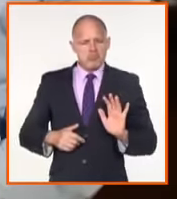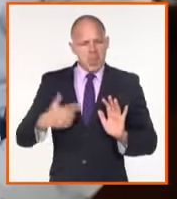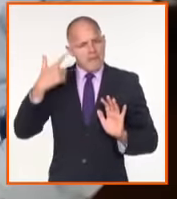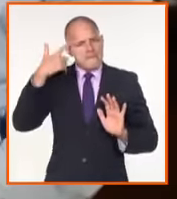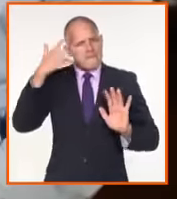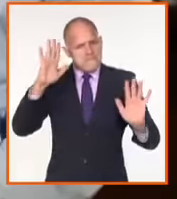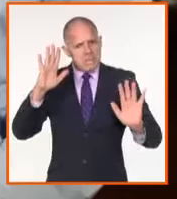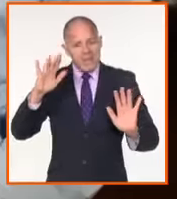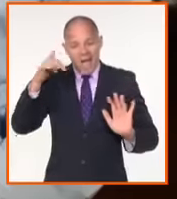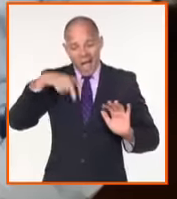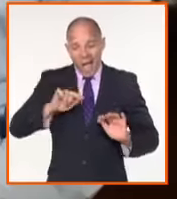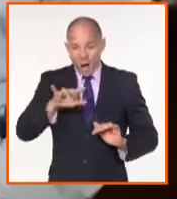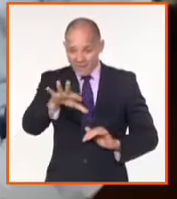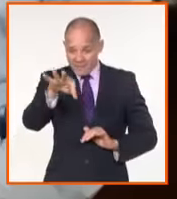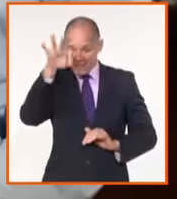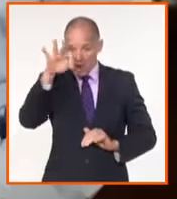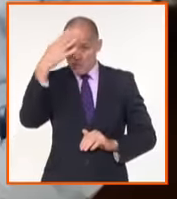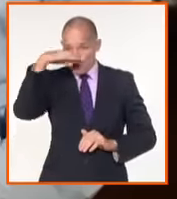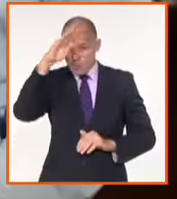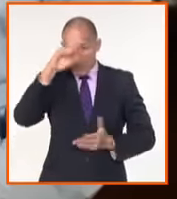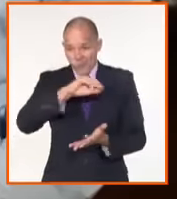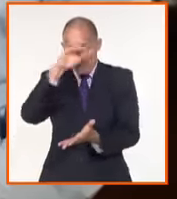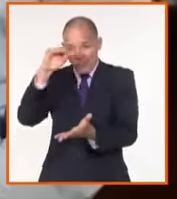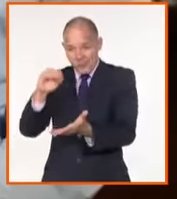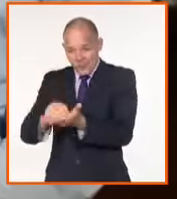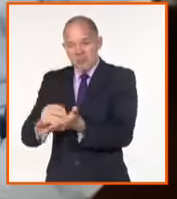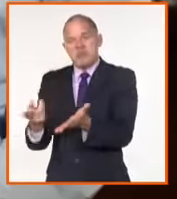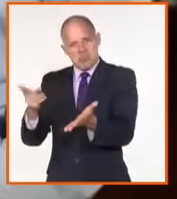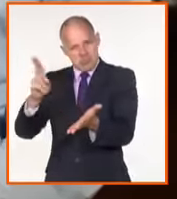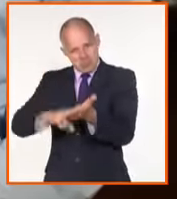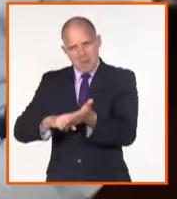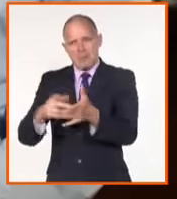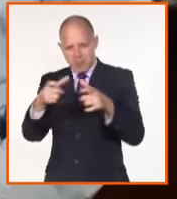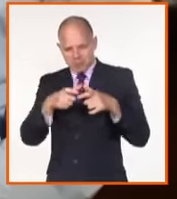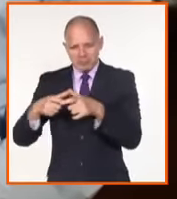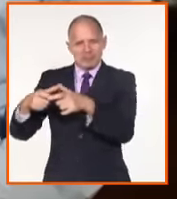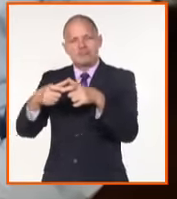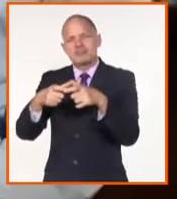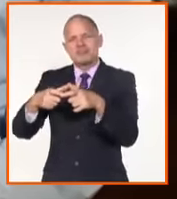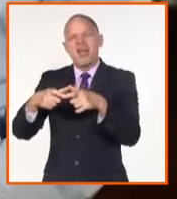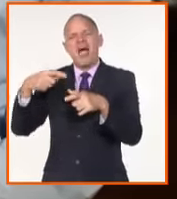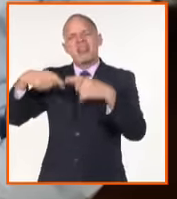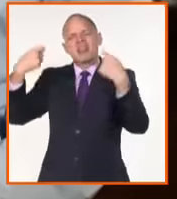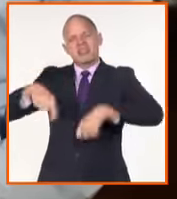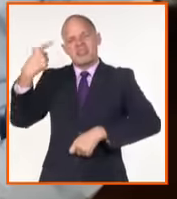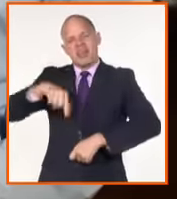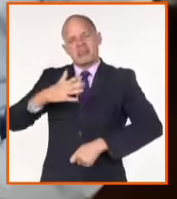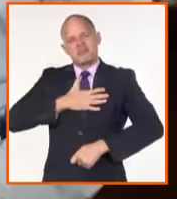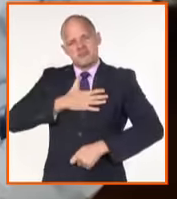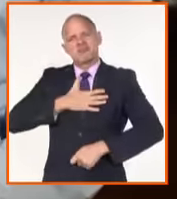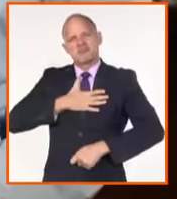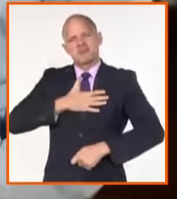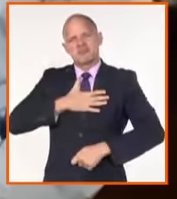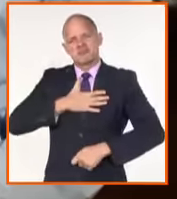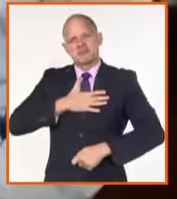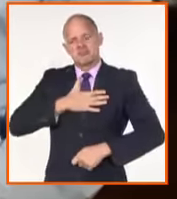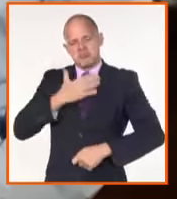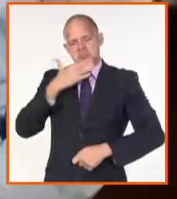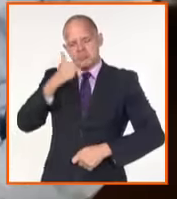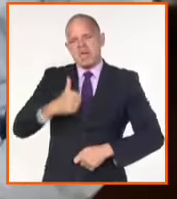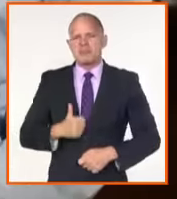nuevamente para el Consejo de Derechos Humanos es ante todo un